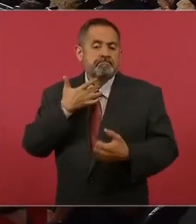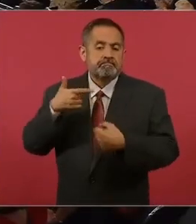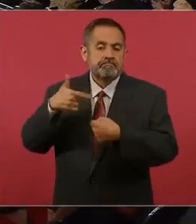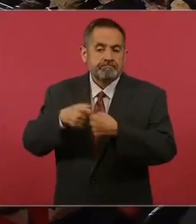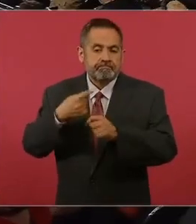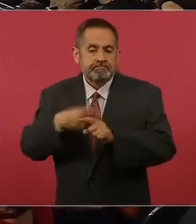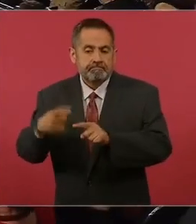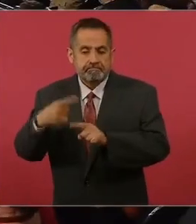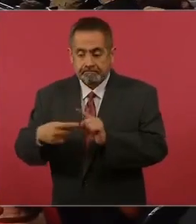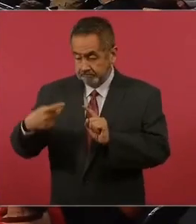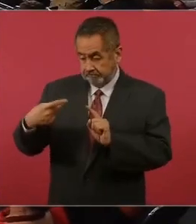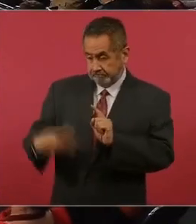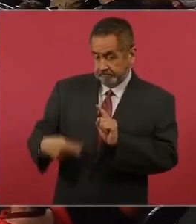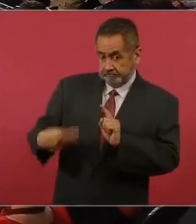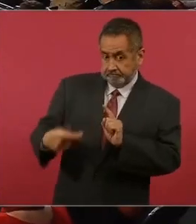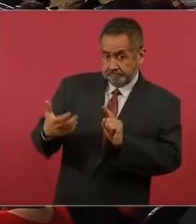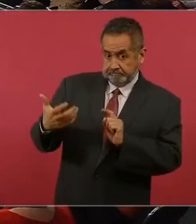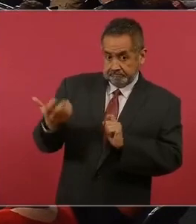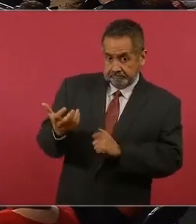estuviese